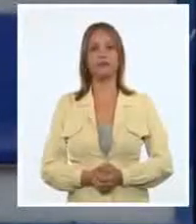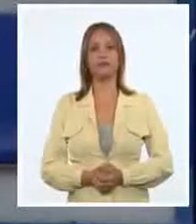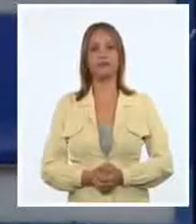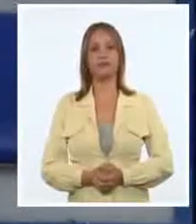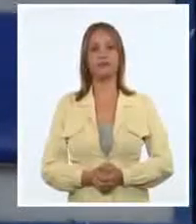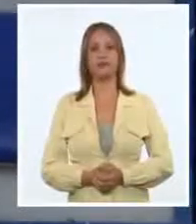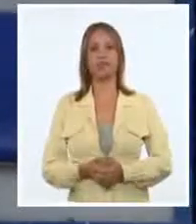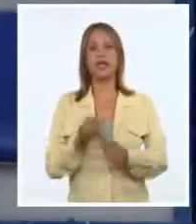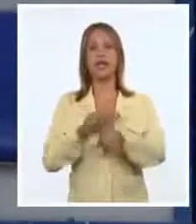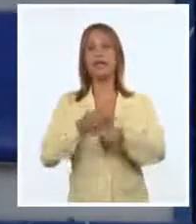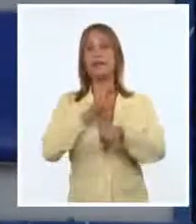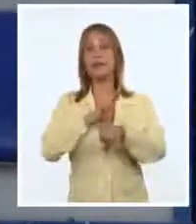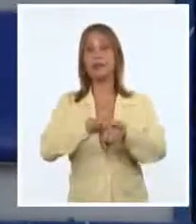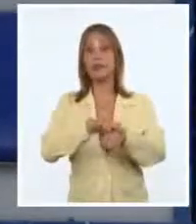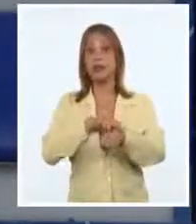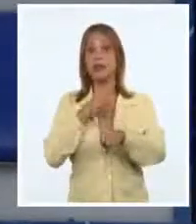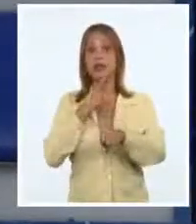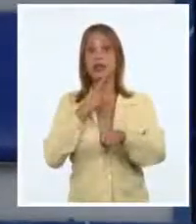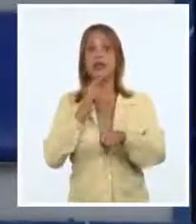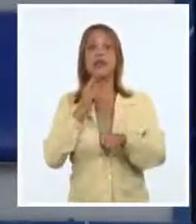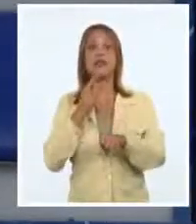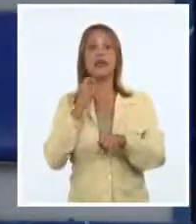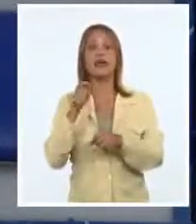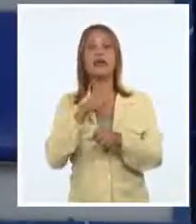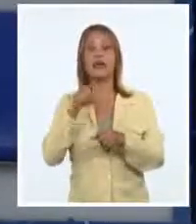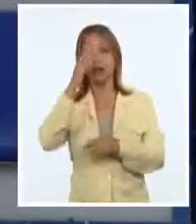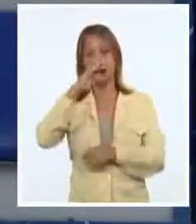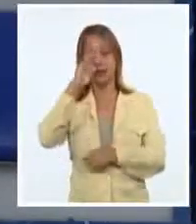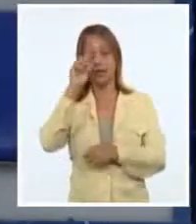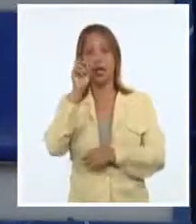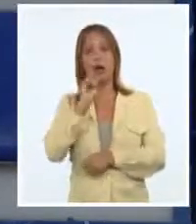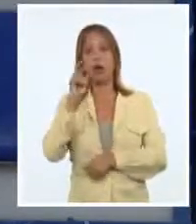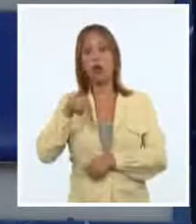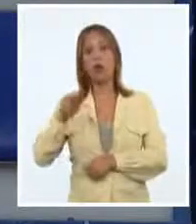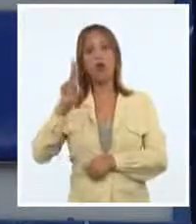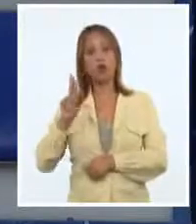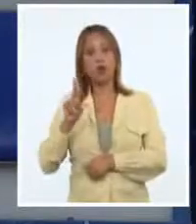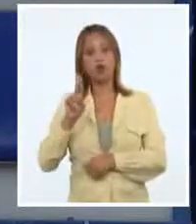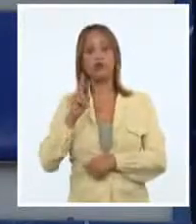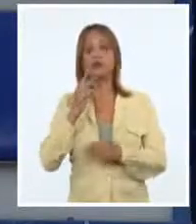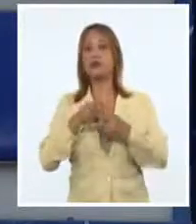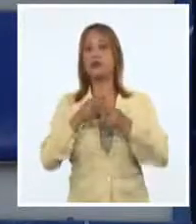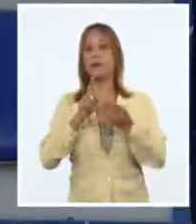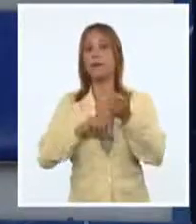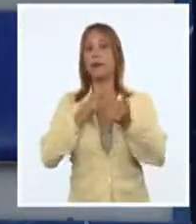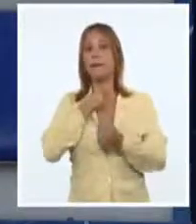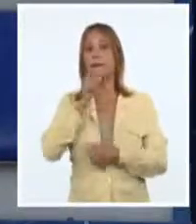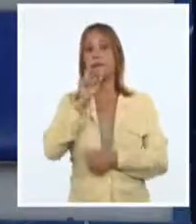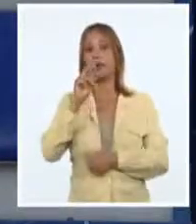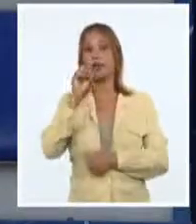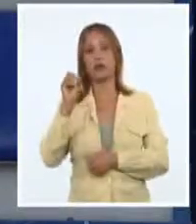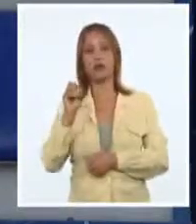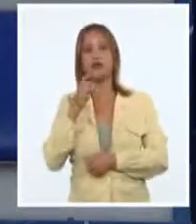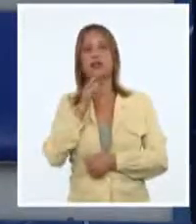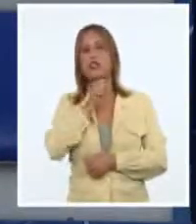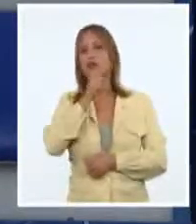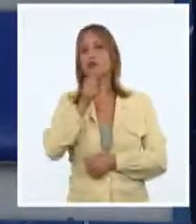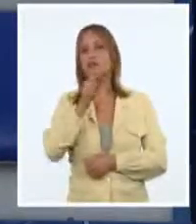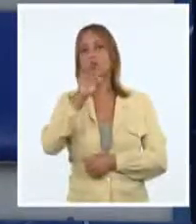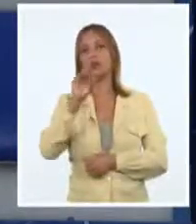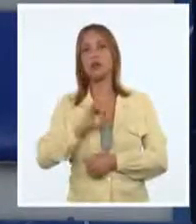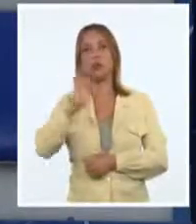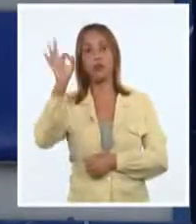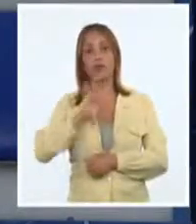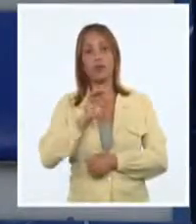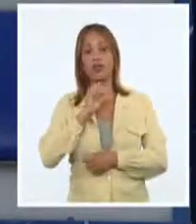El representante permanente alterno de la isla ante Naciones Unidas, Pedro Luis Pedroso, denunció hoy que prácticamente el 80% de